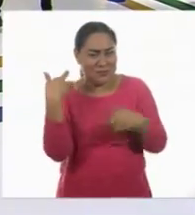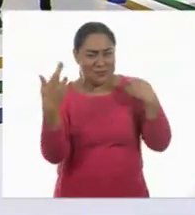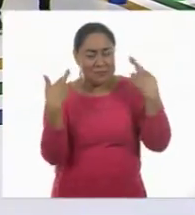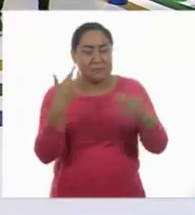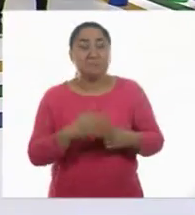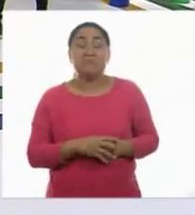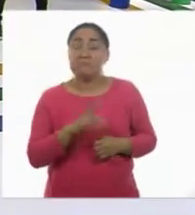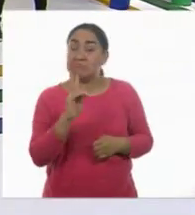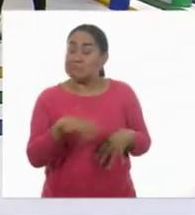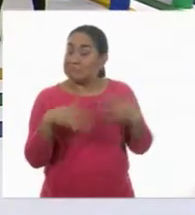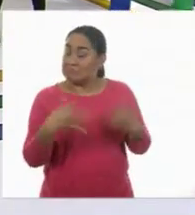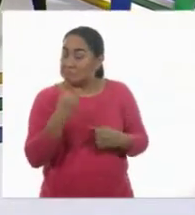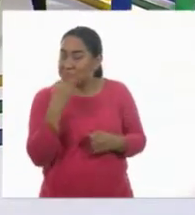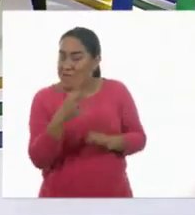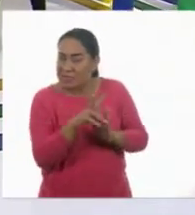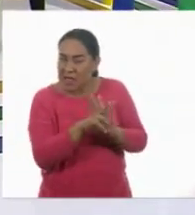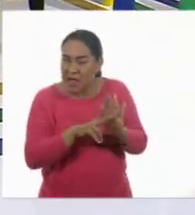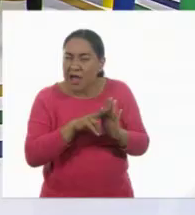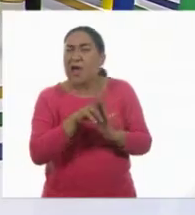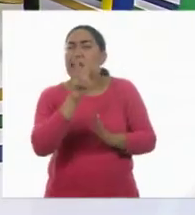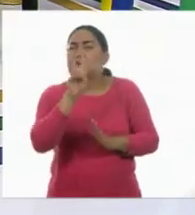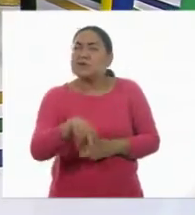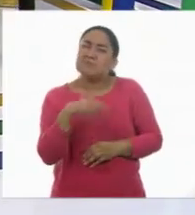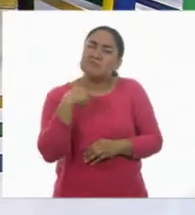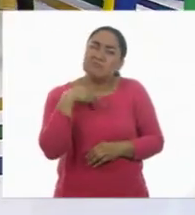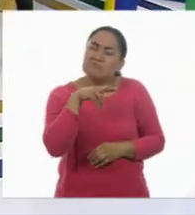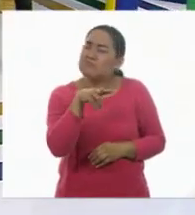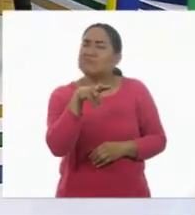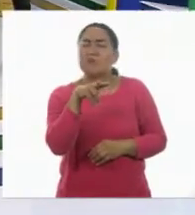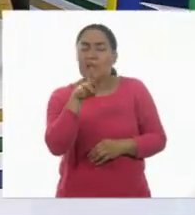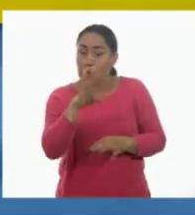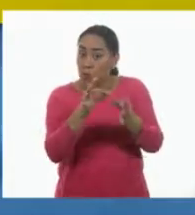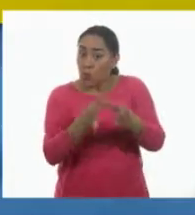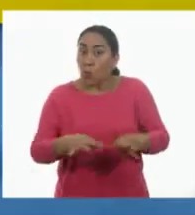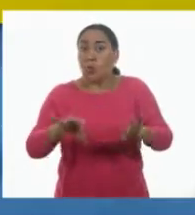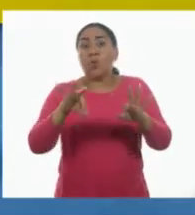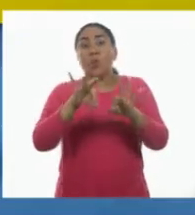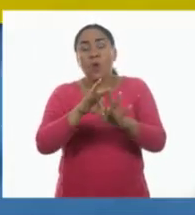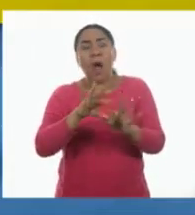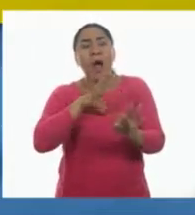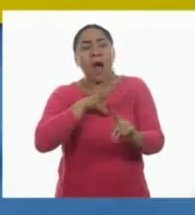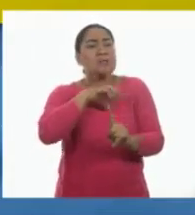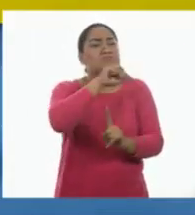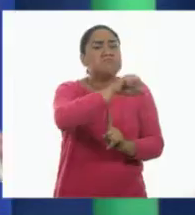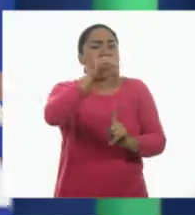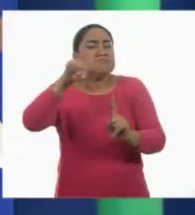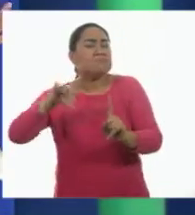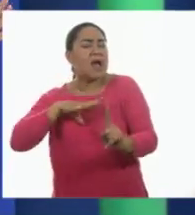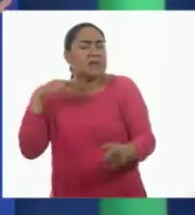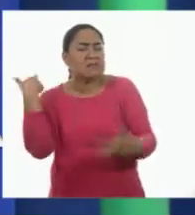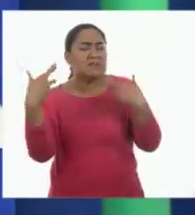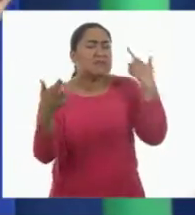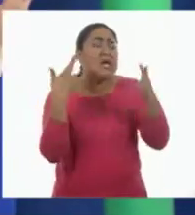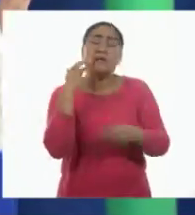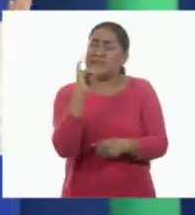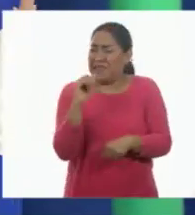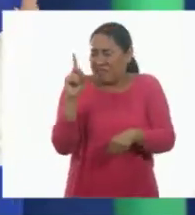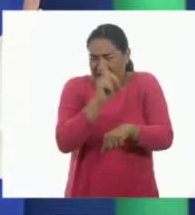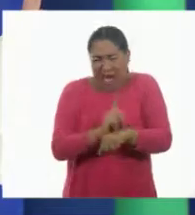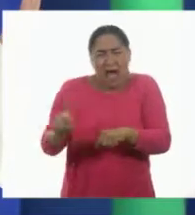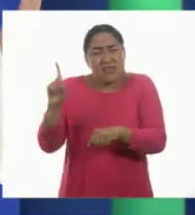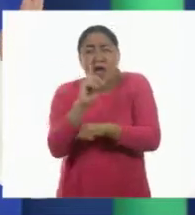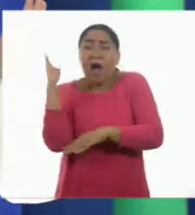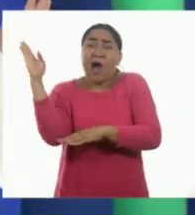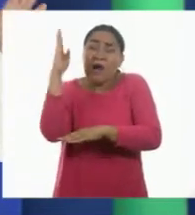Qué increíble video. Nunca había hecho tanta conciencia de lo importante que son los sonidos que nos rodean. Todo el tiempo estamos llenos de